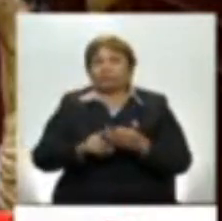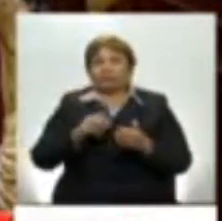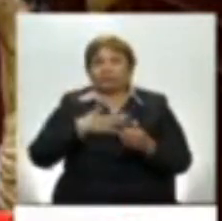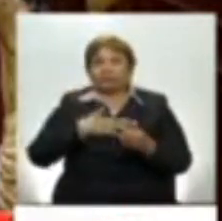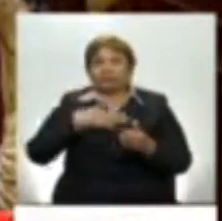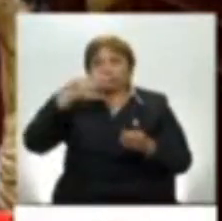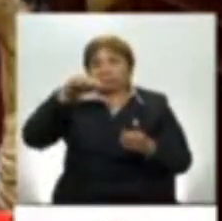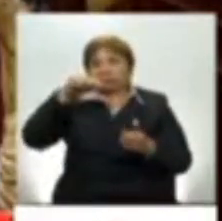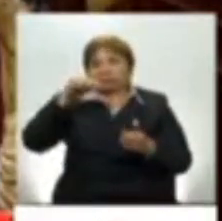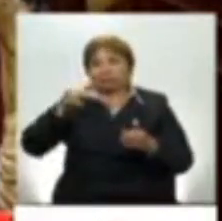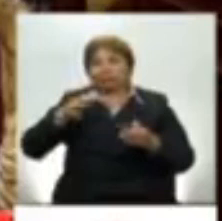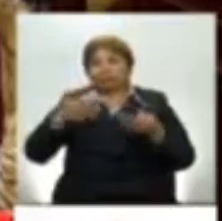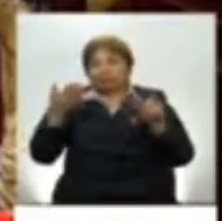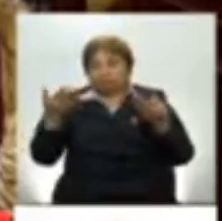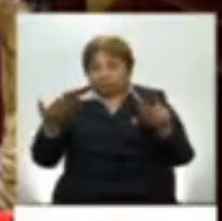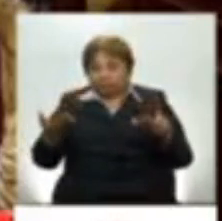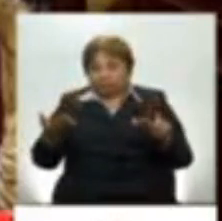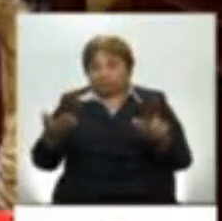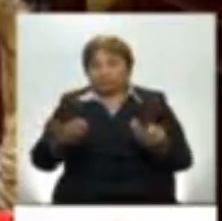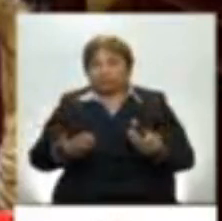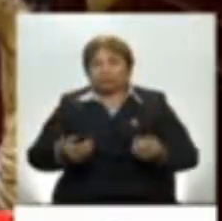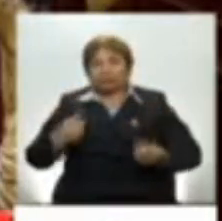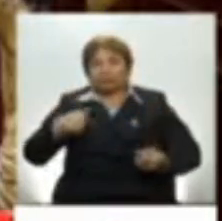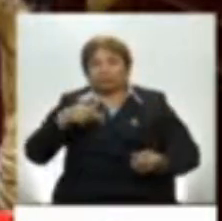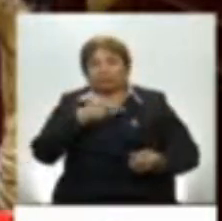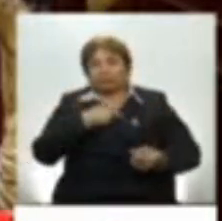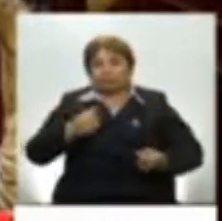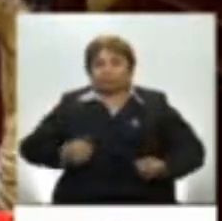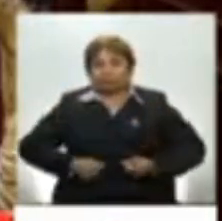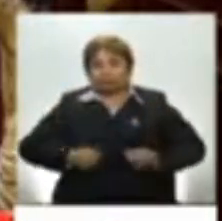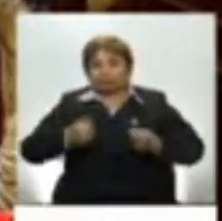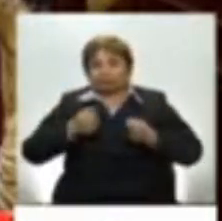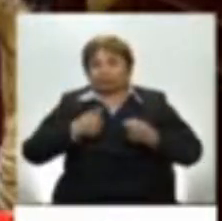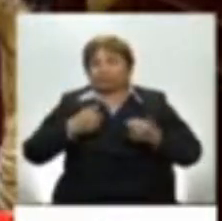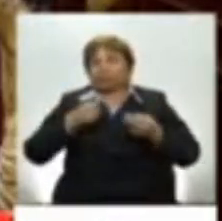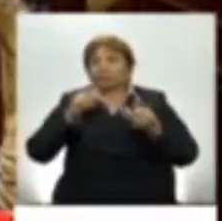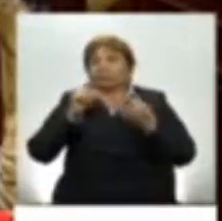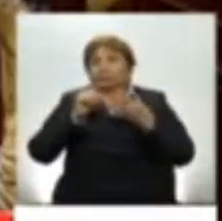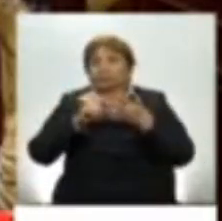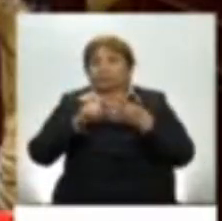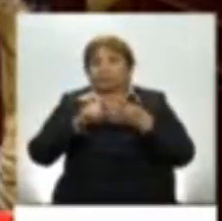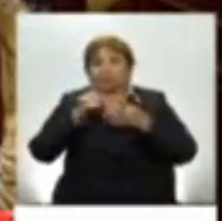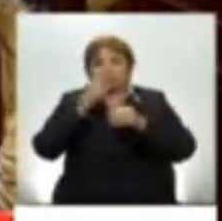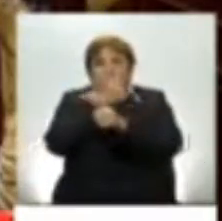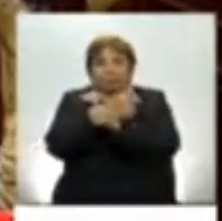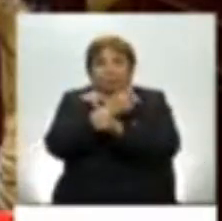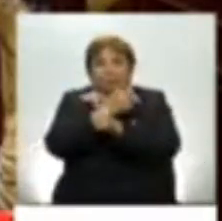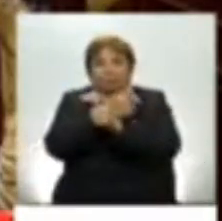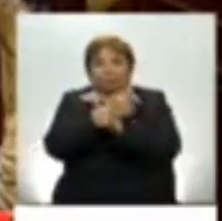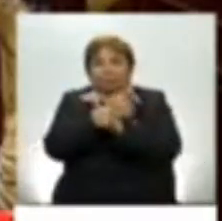por mi madre que aún está con nosotros, por Ayacucho,